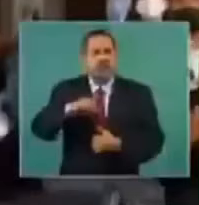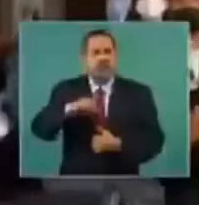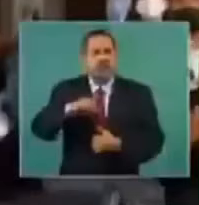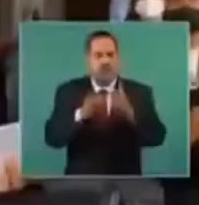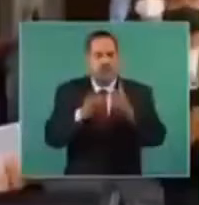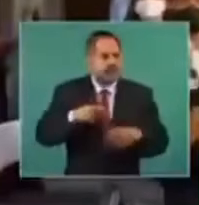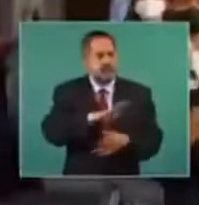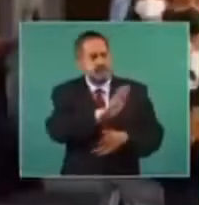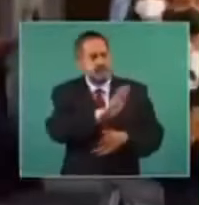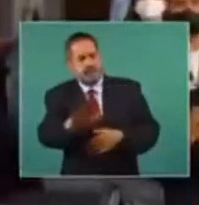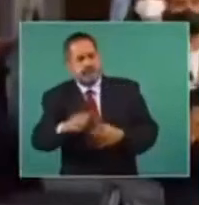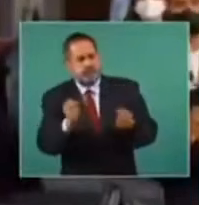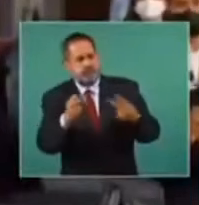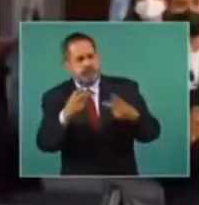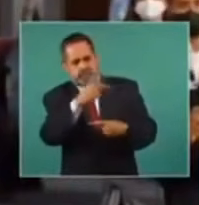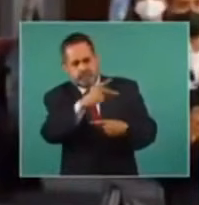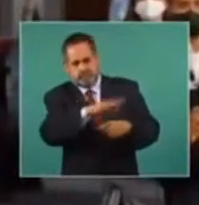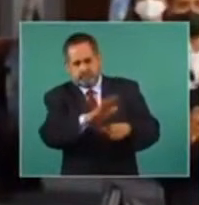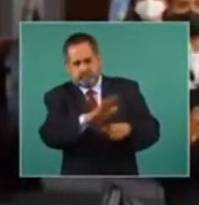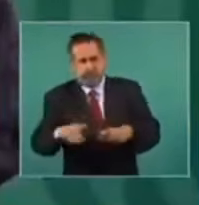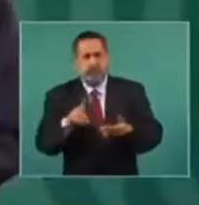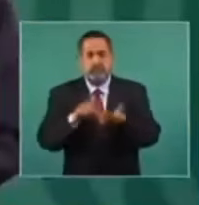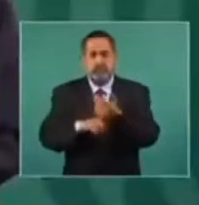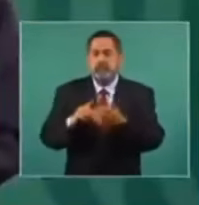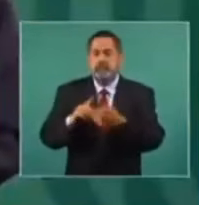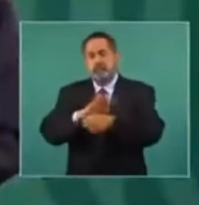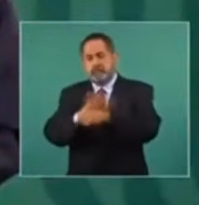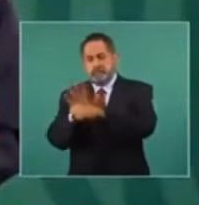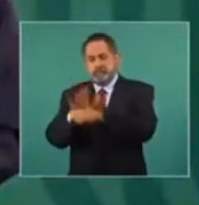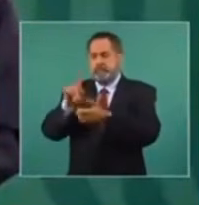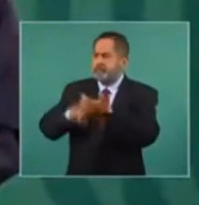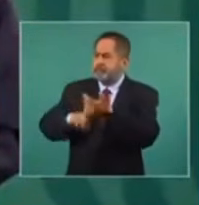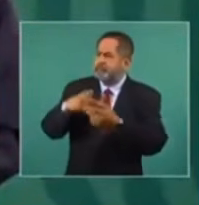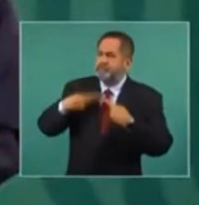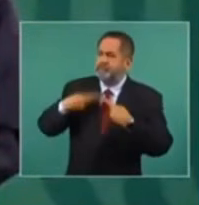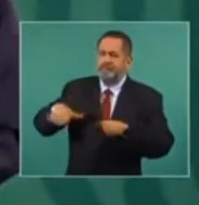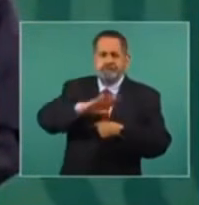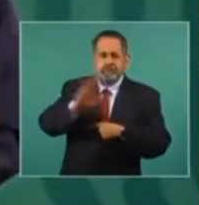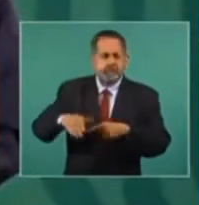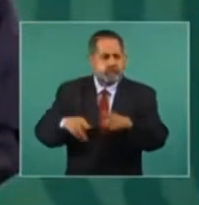no debe de ser él, o no es él, o no siempre tiene que ser él.